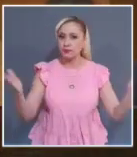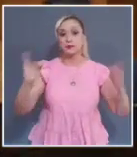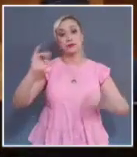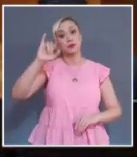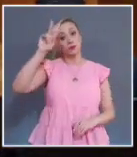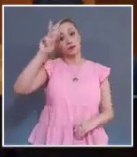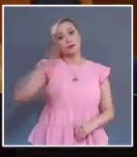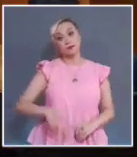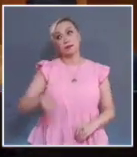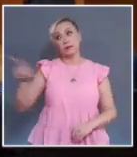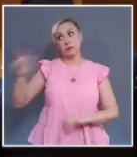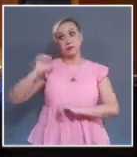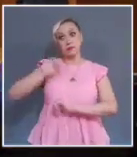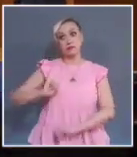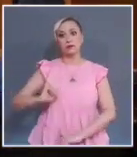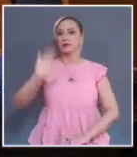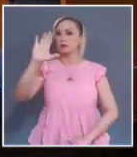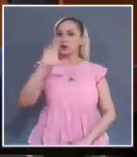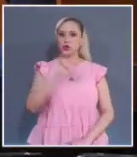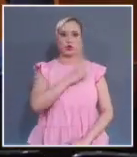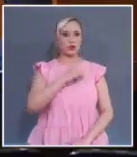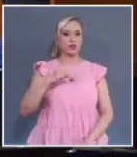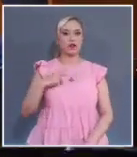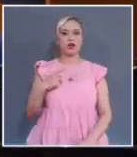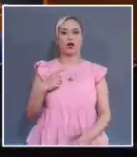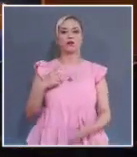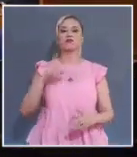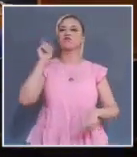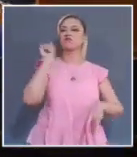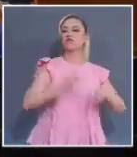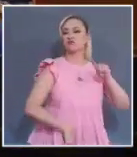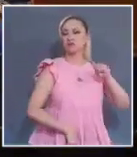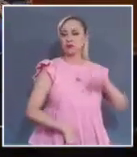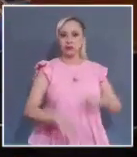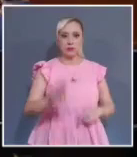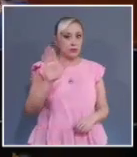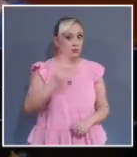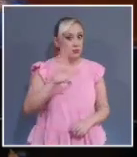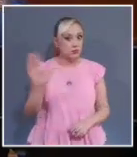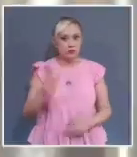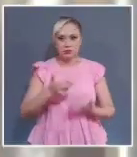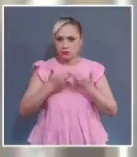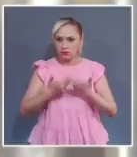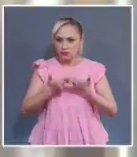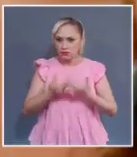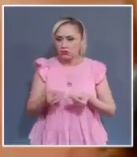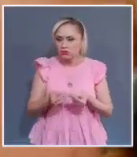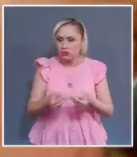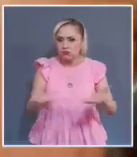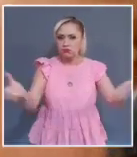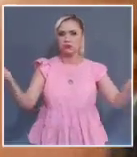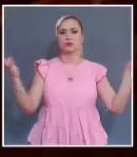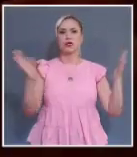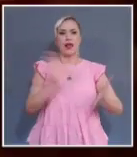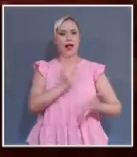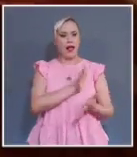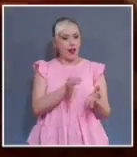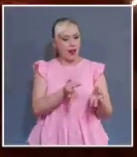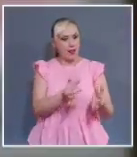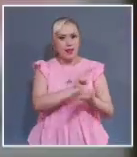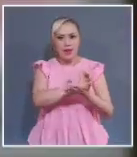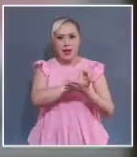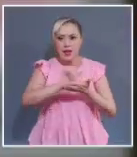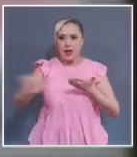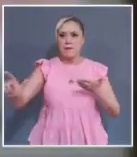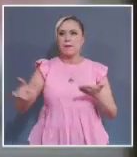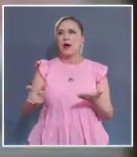autoridades se abstengan de restringir su acceso en condiciones de disponibilidad, calidad y accesibilidad, y a adoptar medidas positivas que eviten